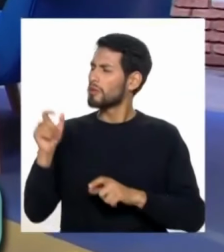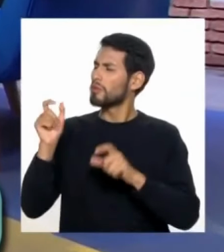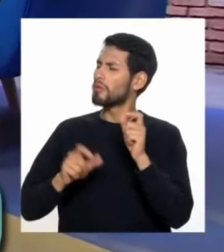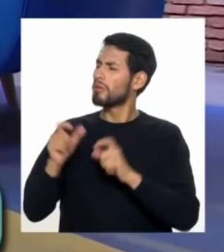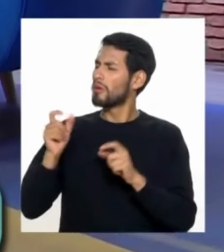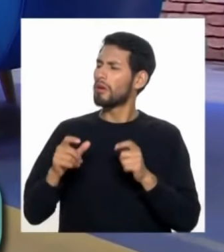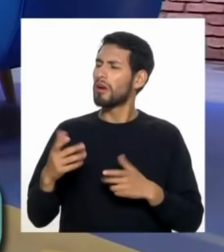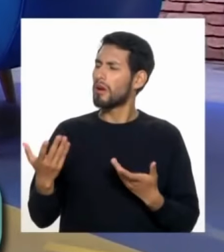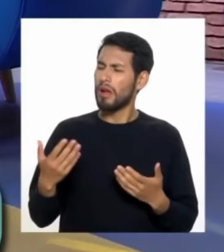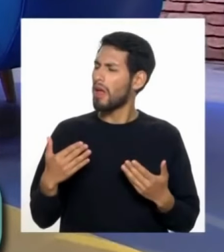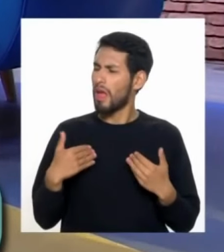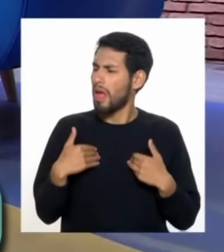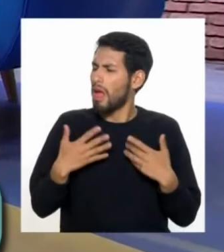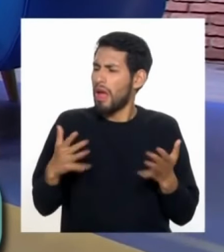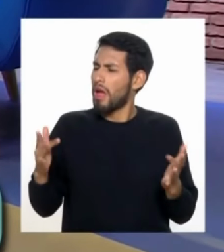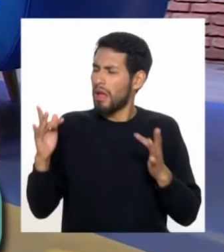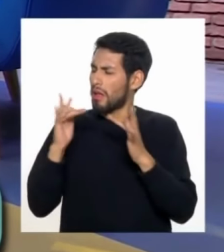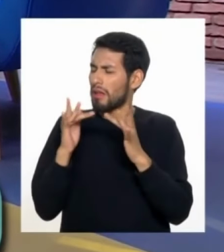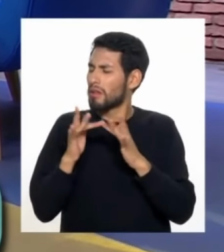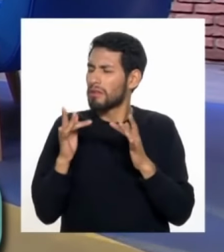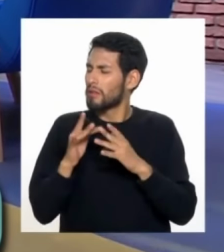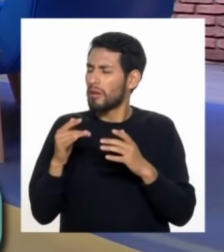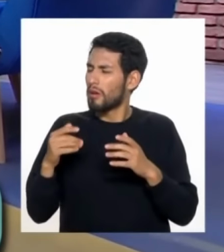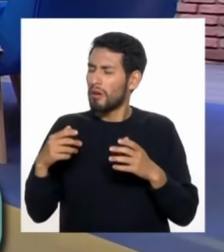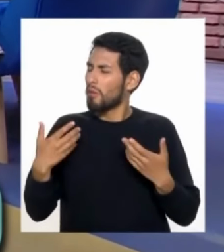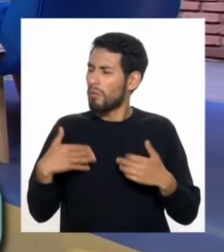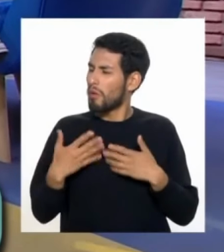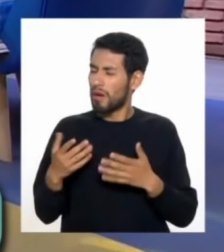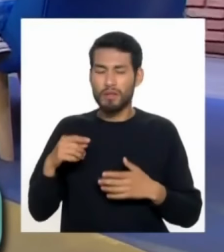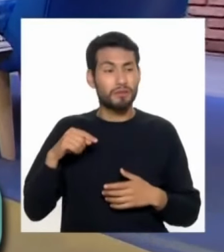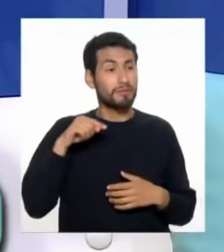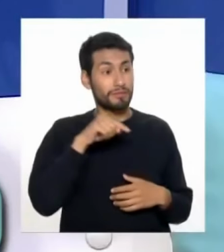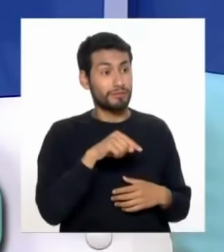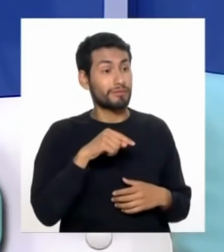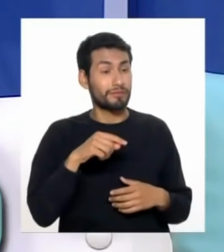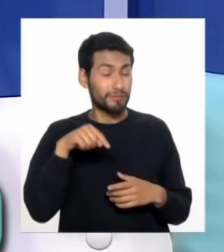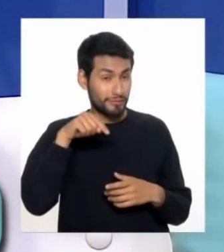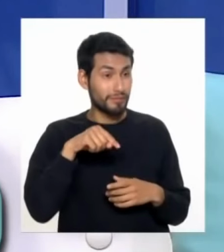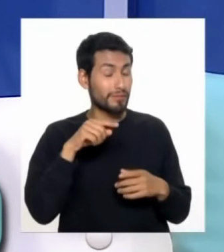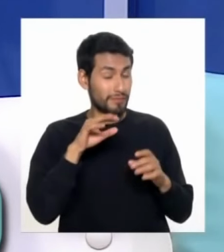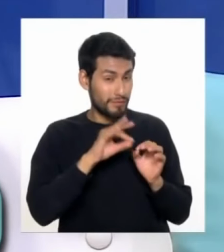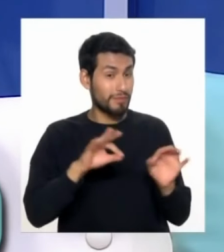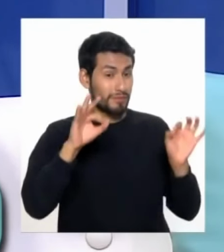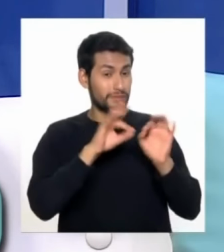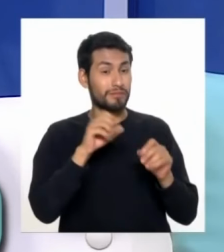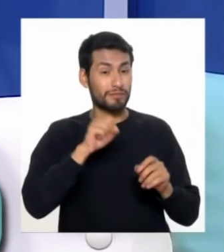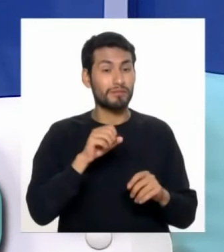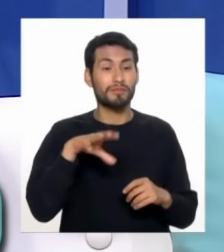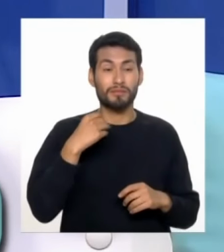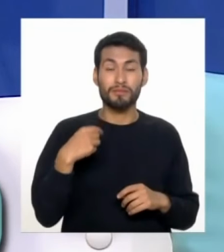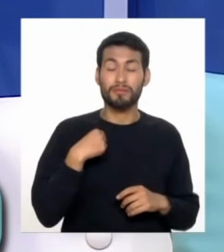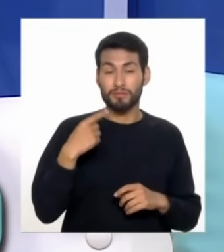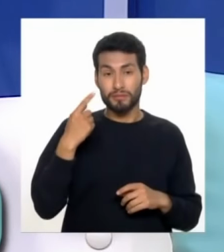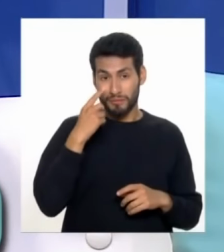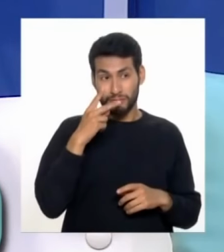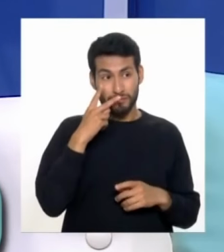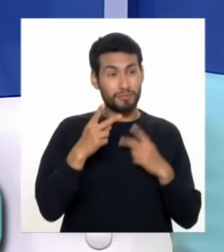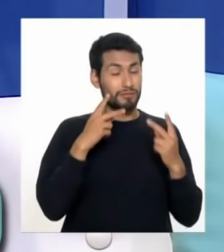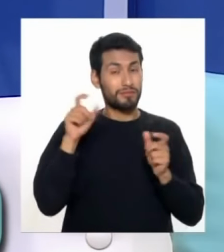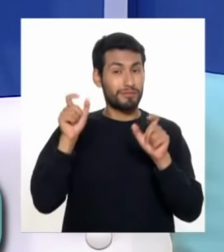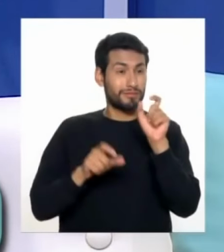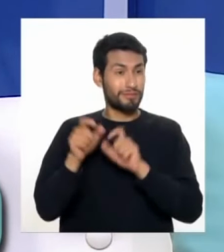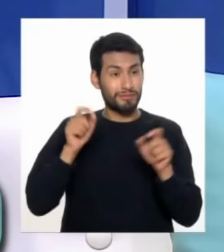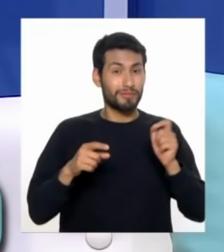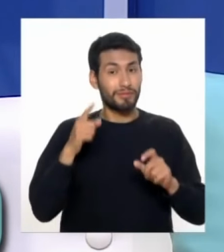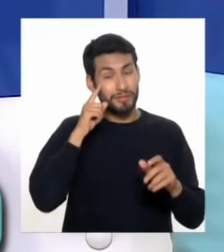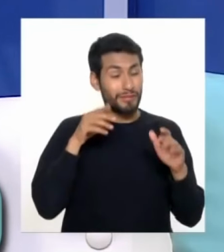no cuentan con una conectividad adecuada? Ok, sí, este es un dato muy importante porque tenemos la impresión de que cada vez las personas tienen